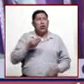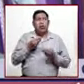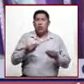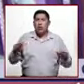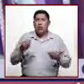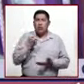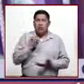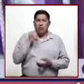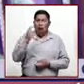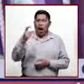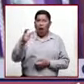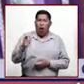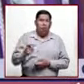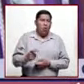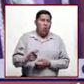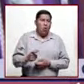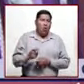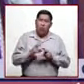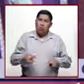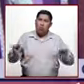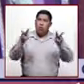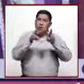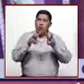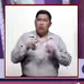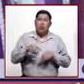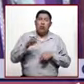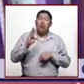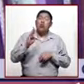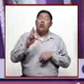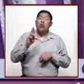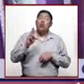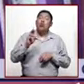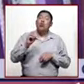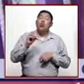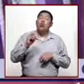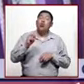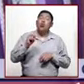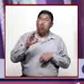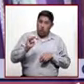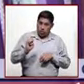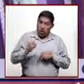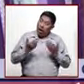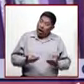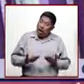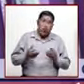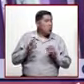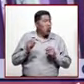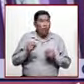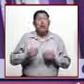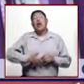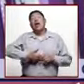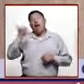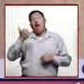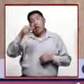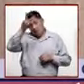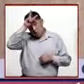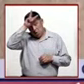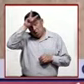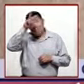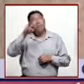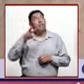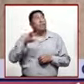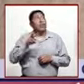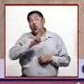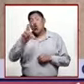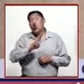caro. O sea, está valorado el precio del bronce. En aquí casi no tanto, pero allá yo tengo entendido que